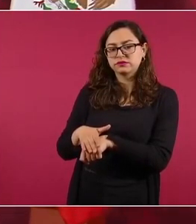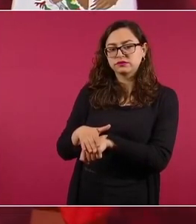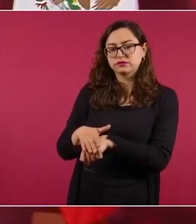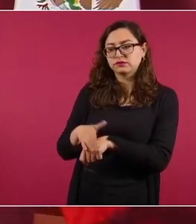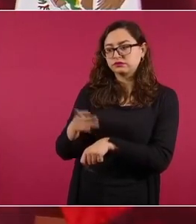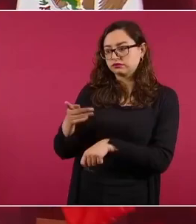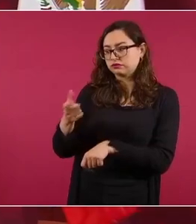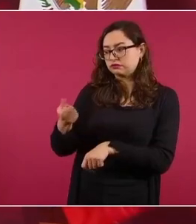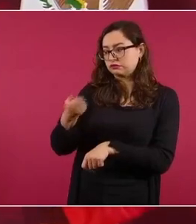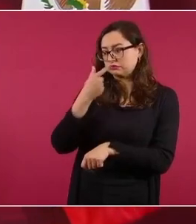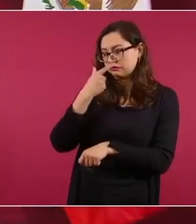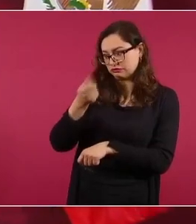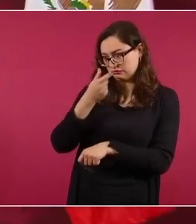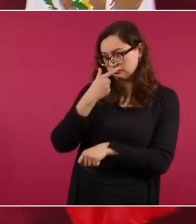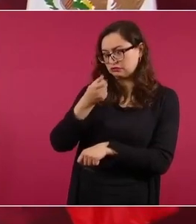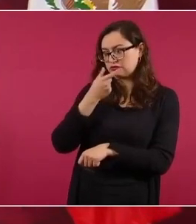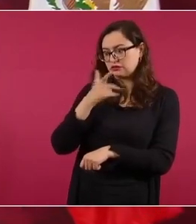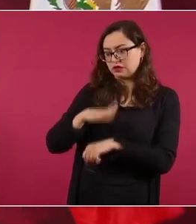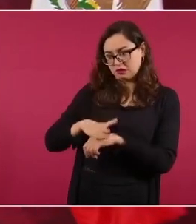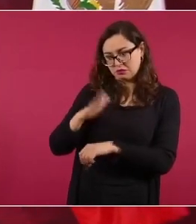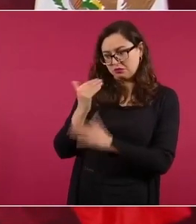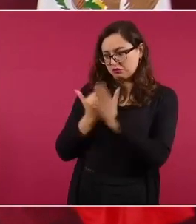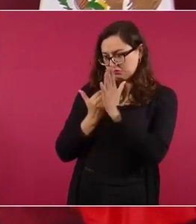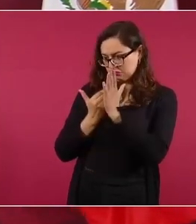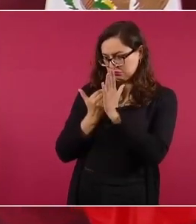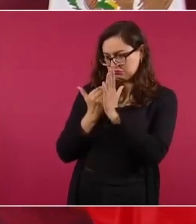de medicamentos para que